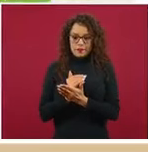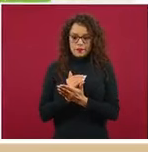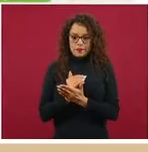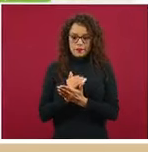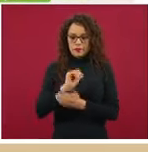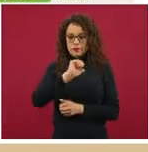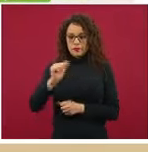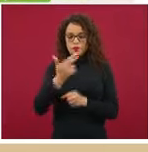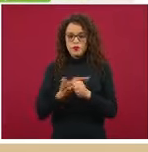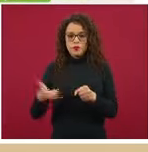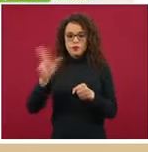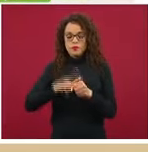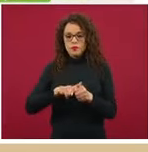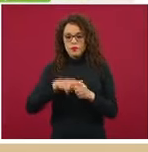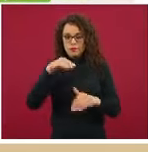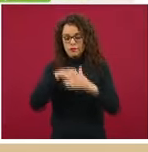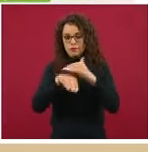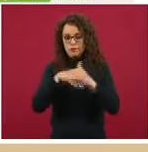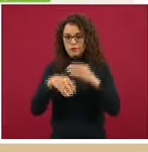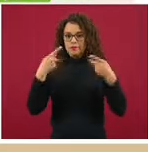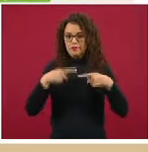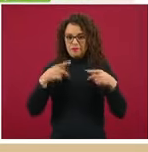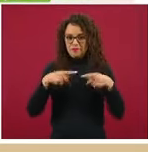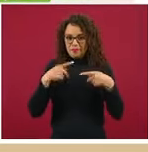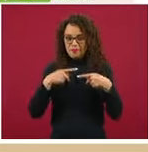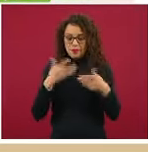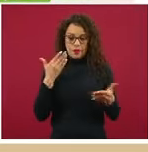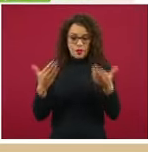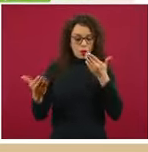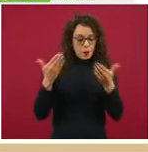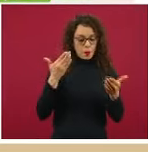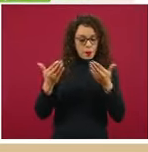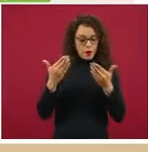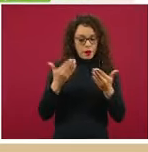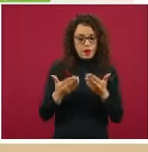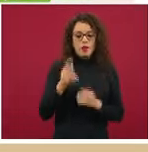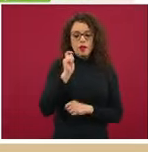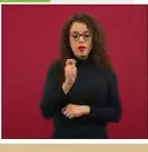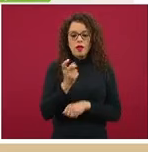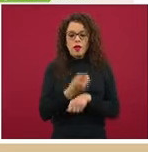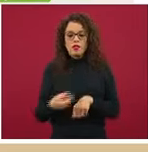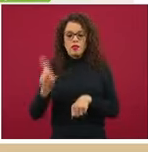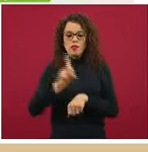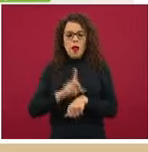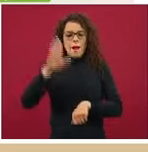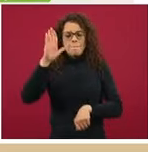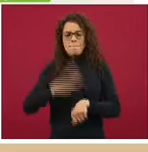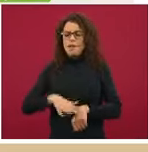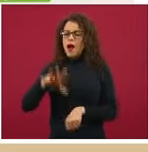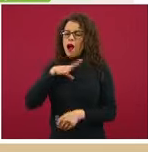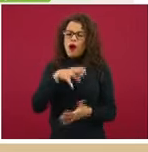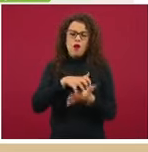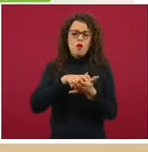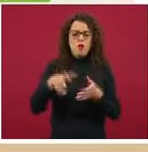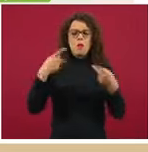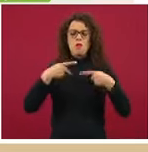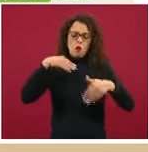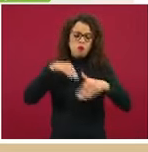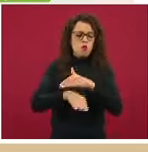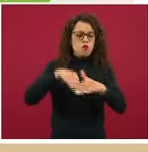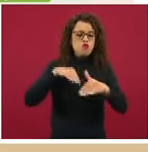ocupación hospitalaria si la comparamos con el día en el que tuvimos la mayor cantidad de personas